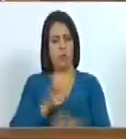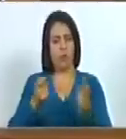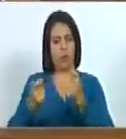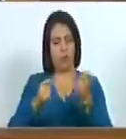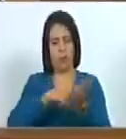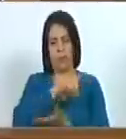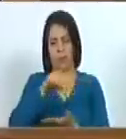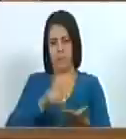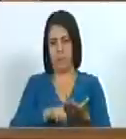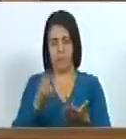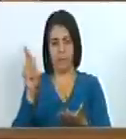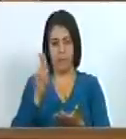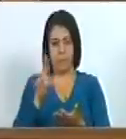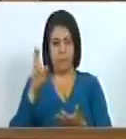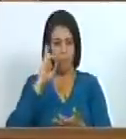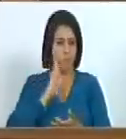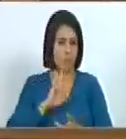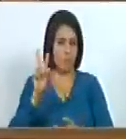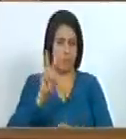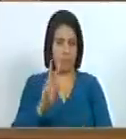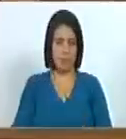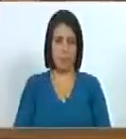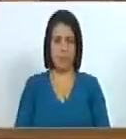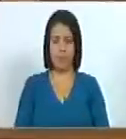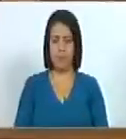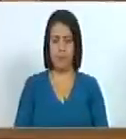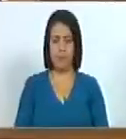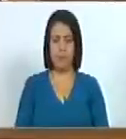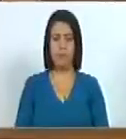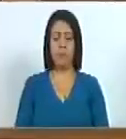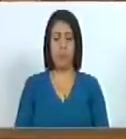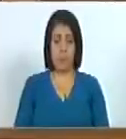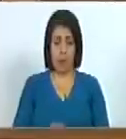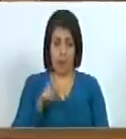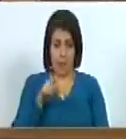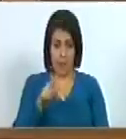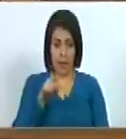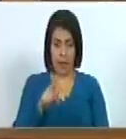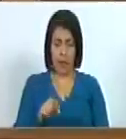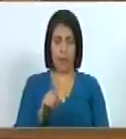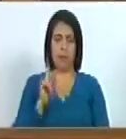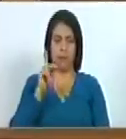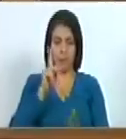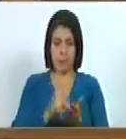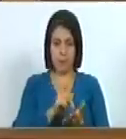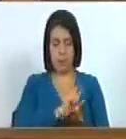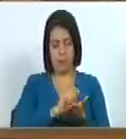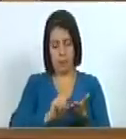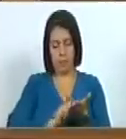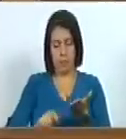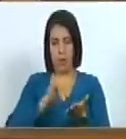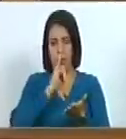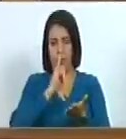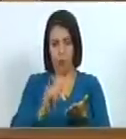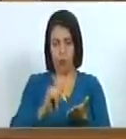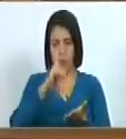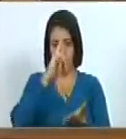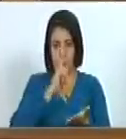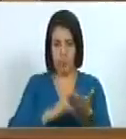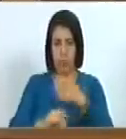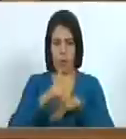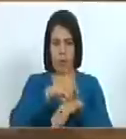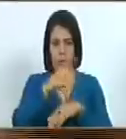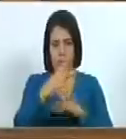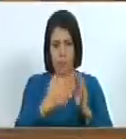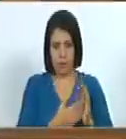Contralor General de la República Bolivariana de Venezuela, mediante la cual adjuntó el informe anual correspondiente al